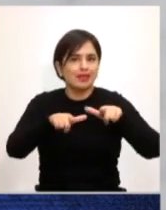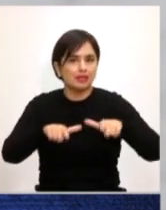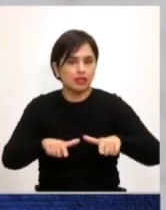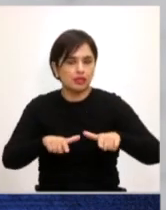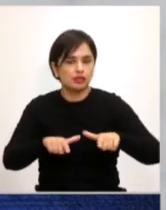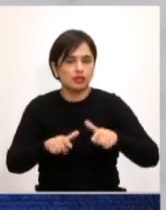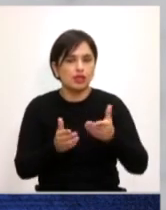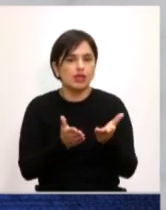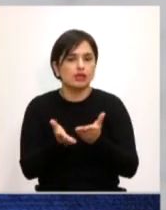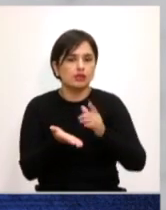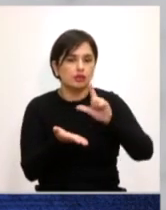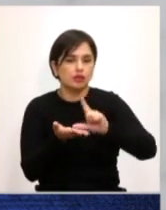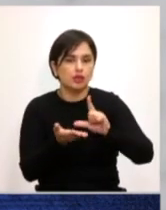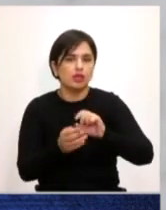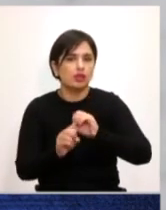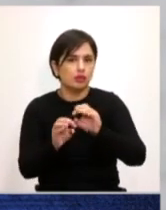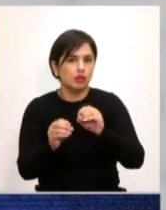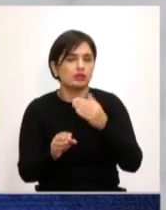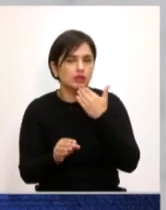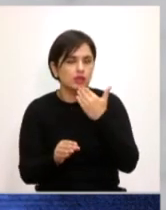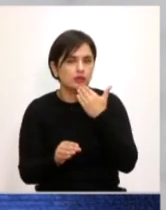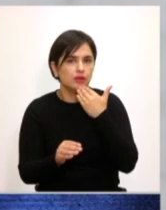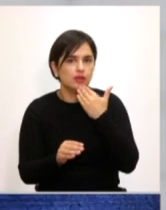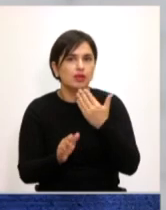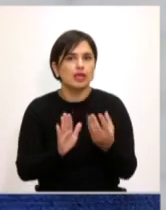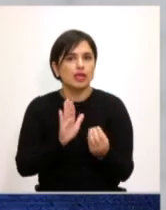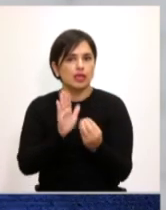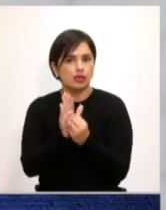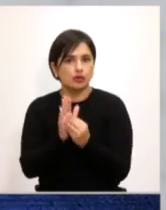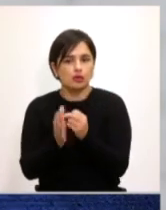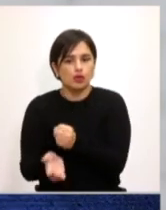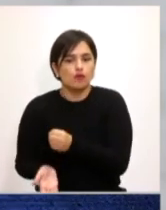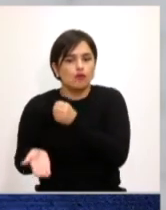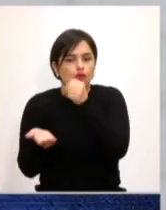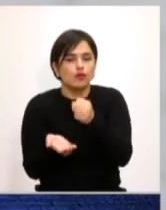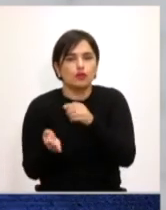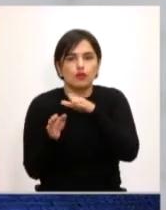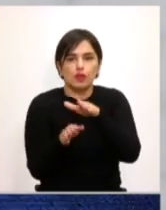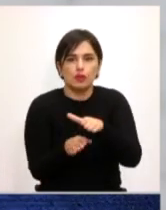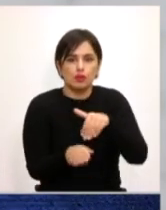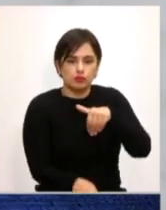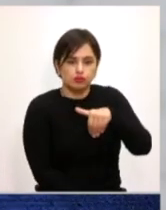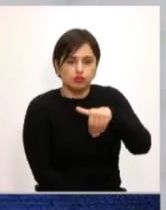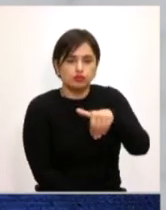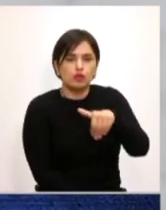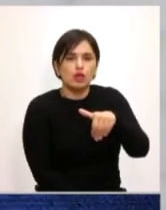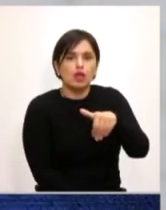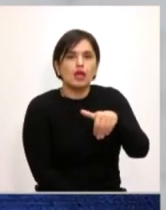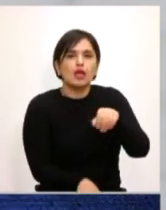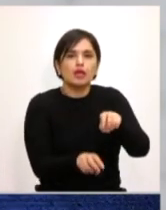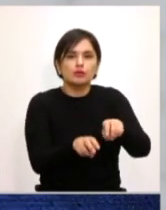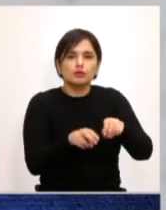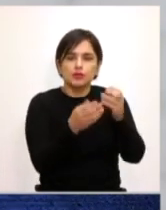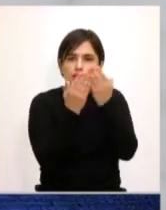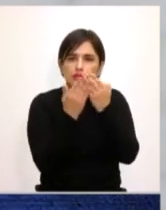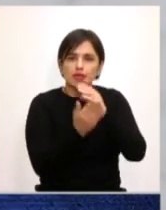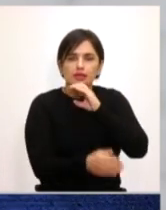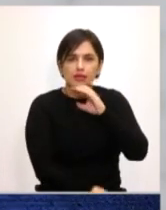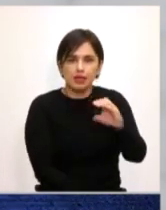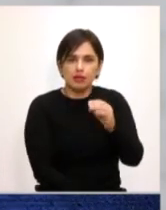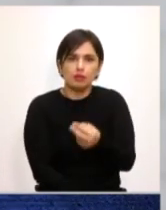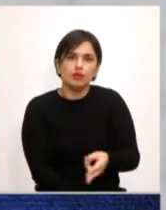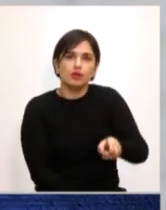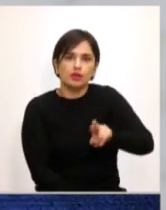los servicios locales de educación e incorporó fondos de apoyo para el transporte escolar rural. Reiteramos la